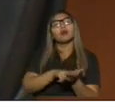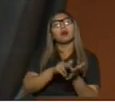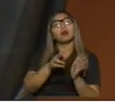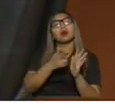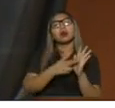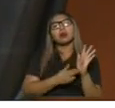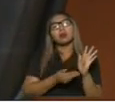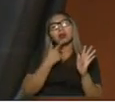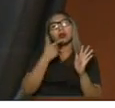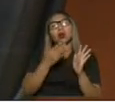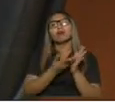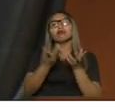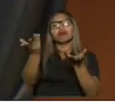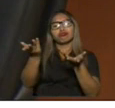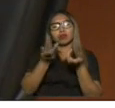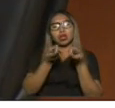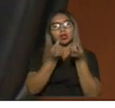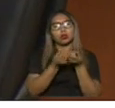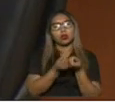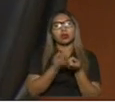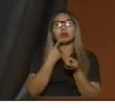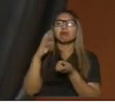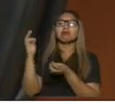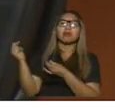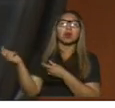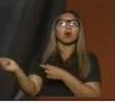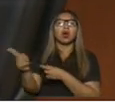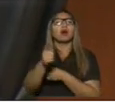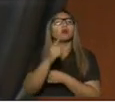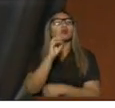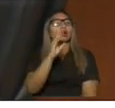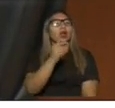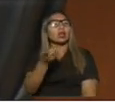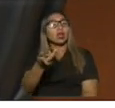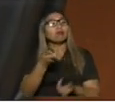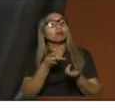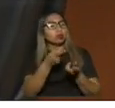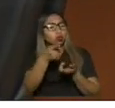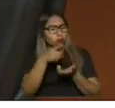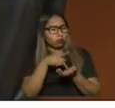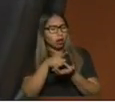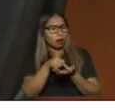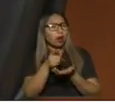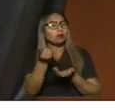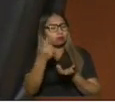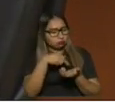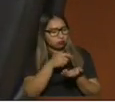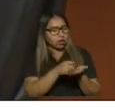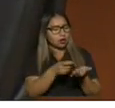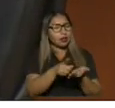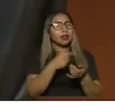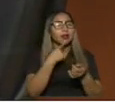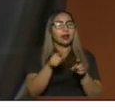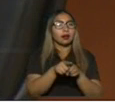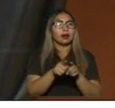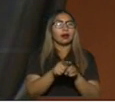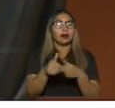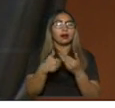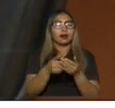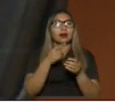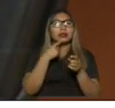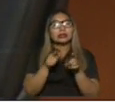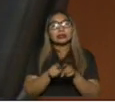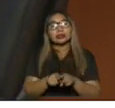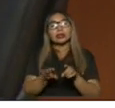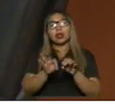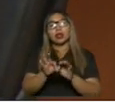este presupuesto y vamos a salir a cobrar. Pero año tras año nos han dicho, o directa o veladamente, que no se